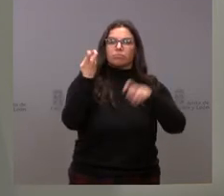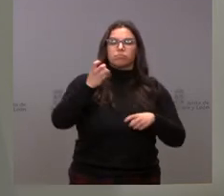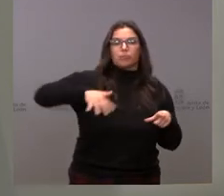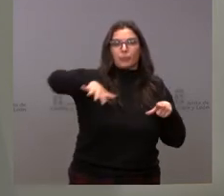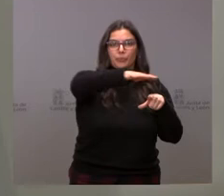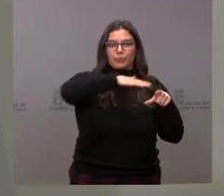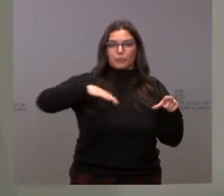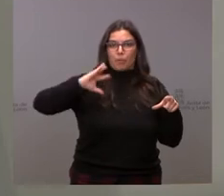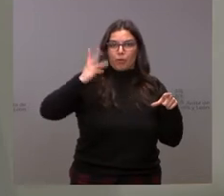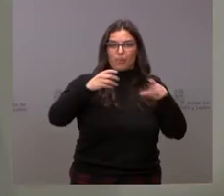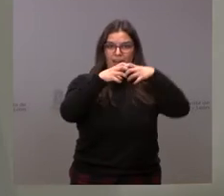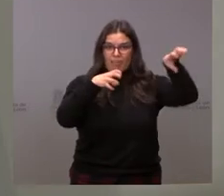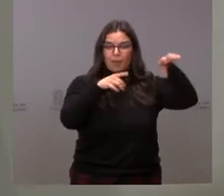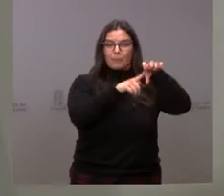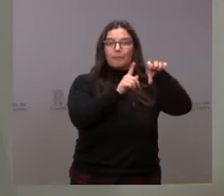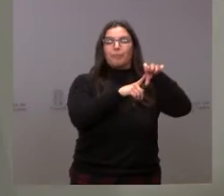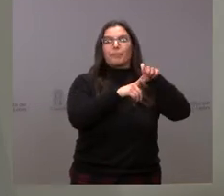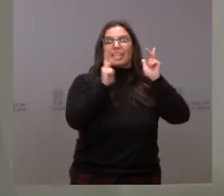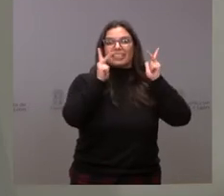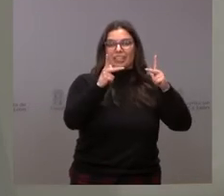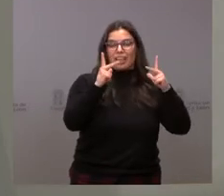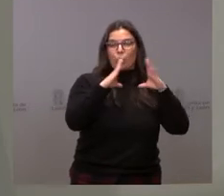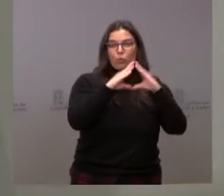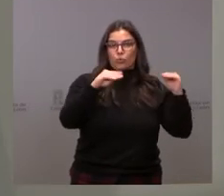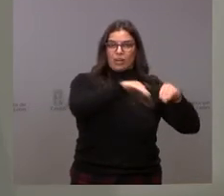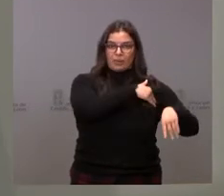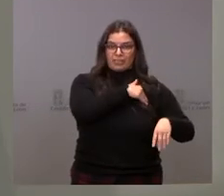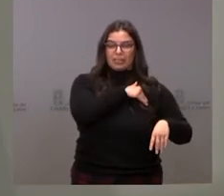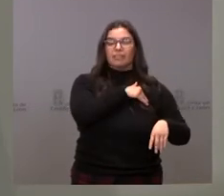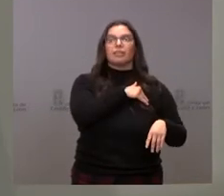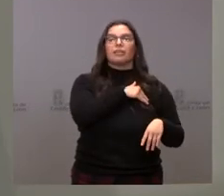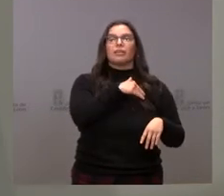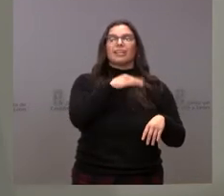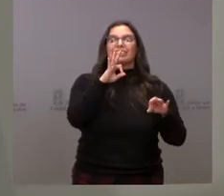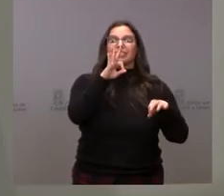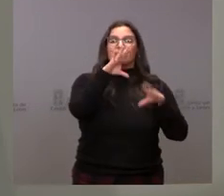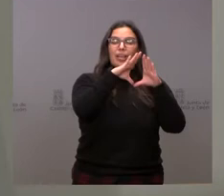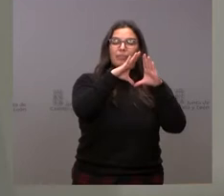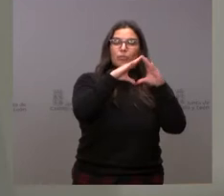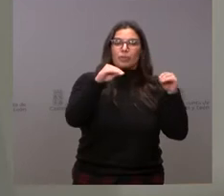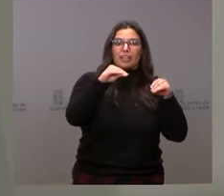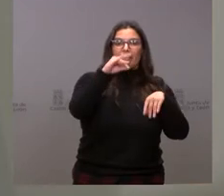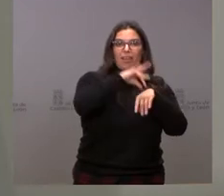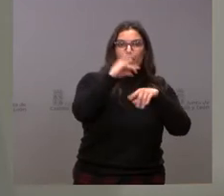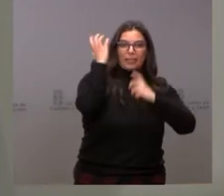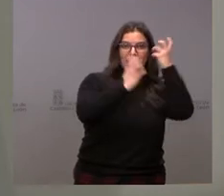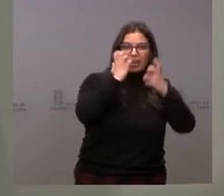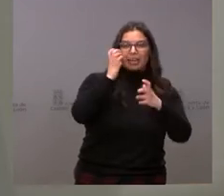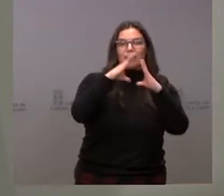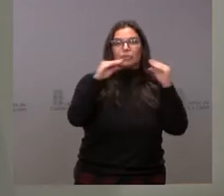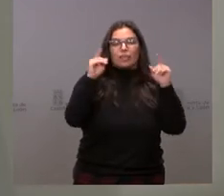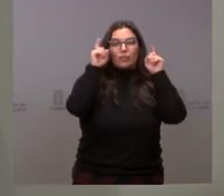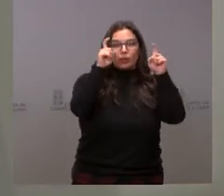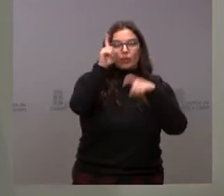de ponferrada en la residencia universitaria en la facultad de veterinaria en la facultad de educación y en el teatro